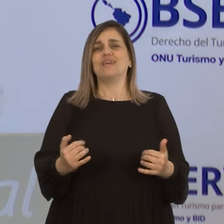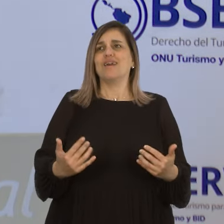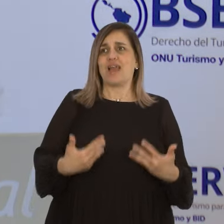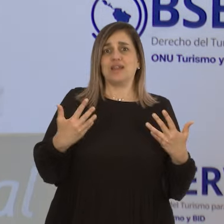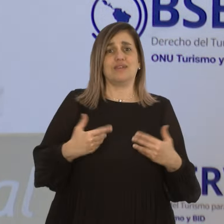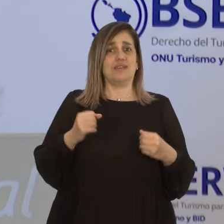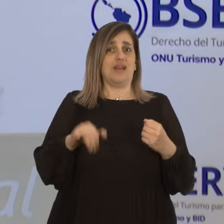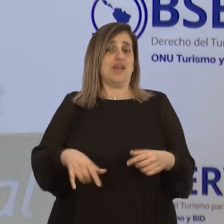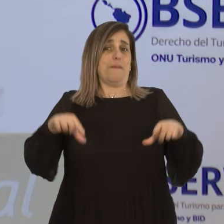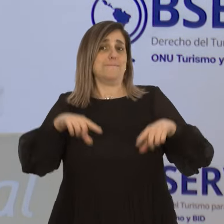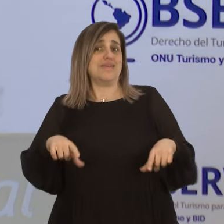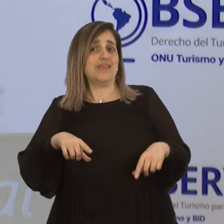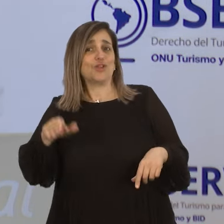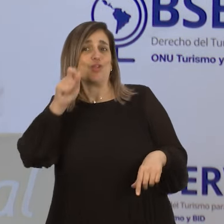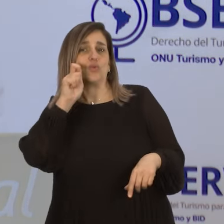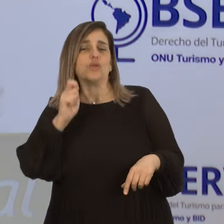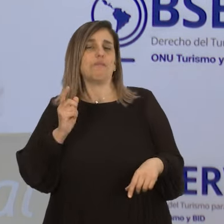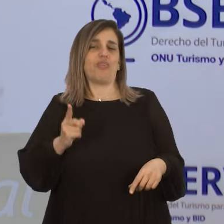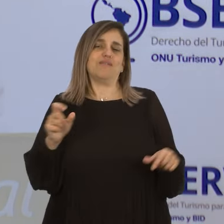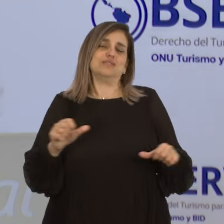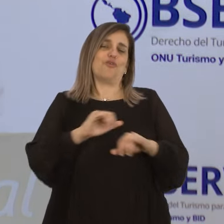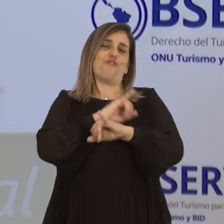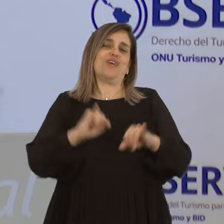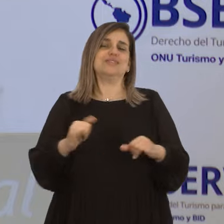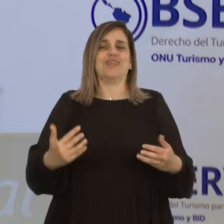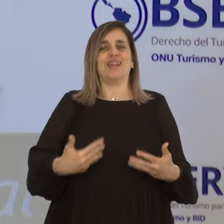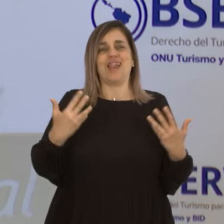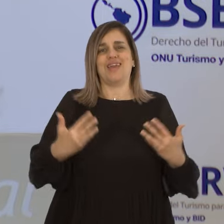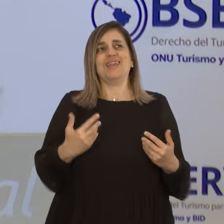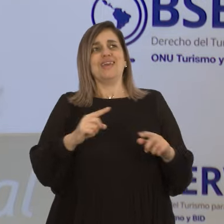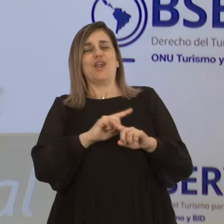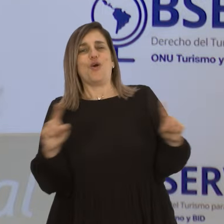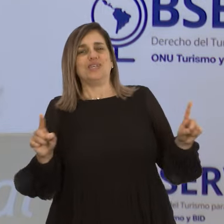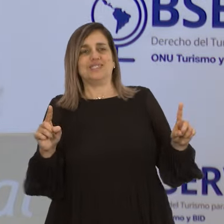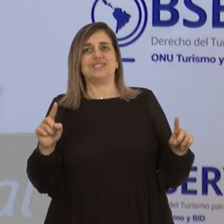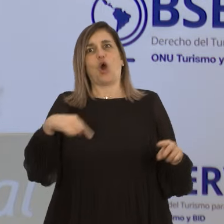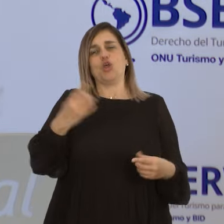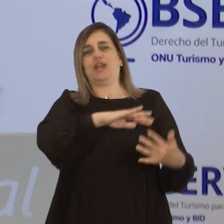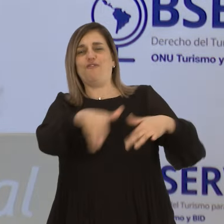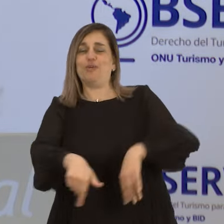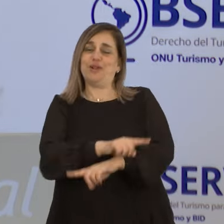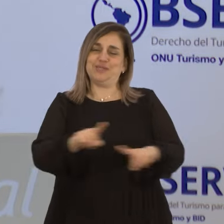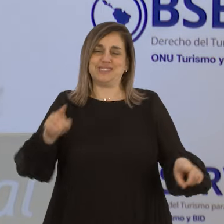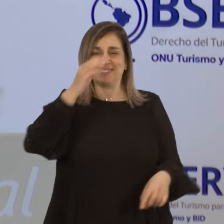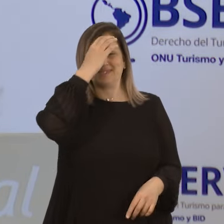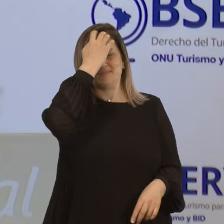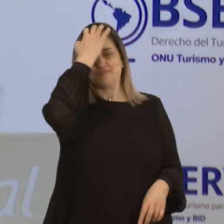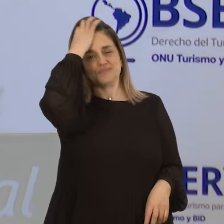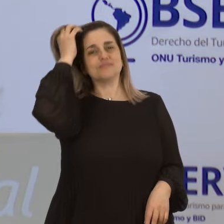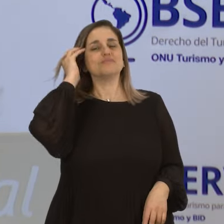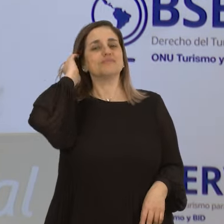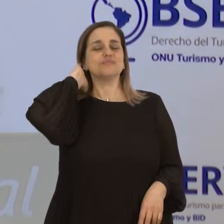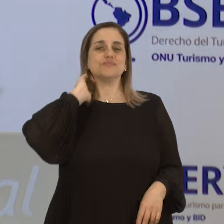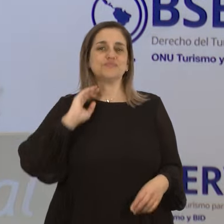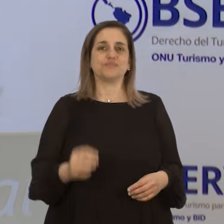O sea, la materia prima del ministro de Turismo, no te quejes, es la felicidad y la alegría, no hay otro así.